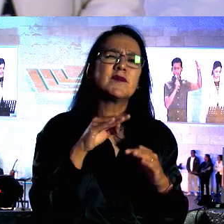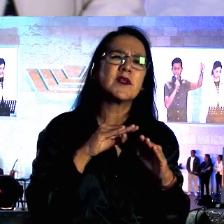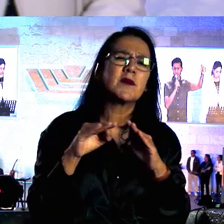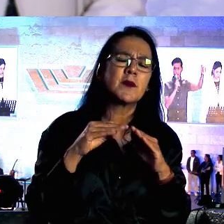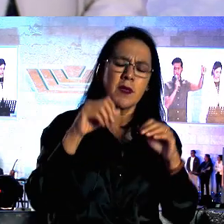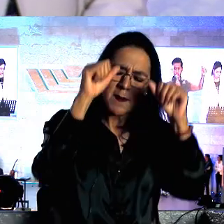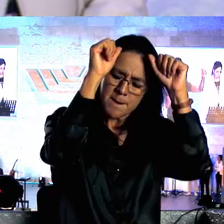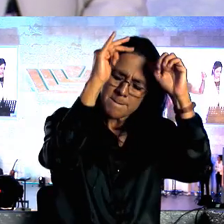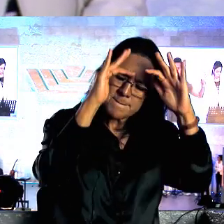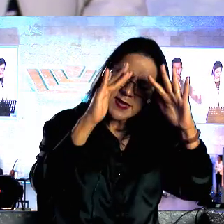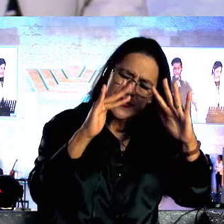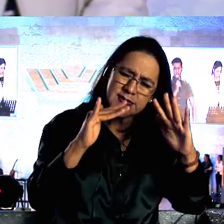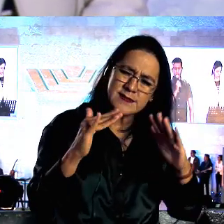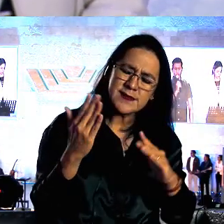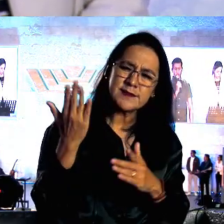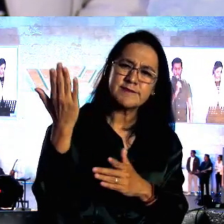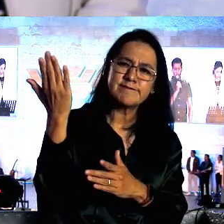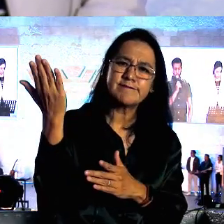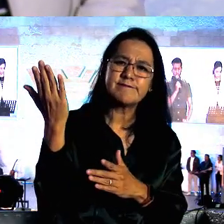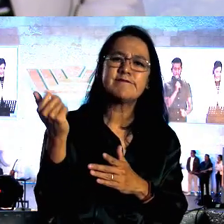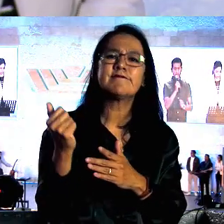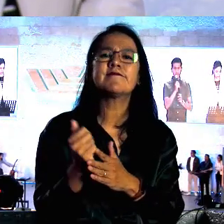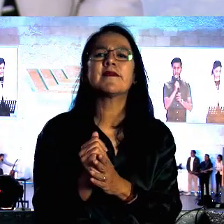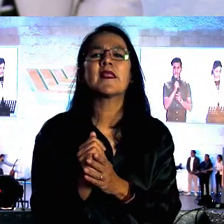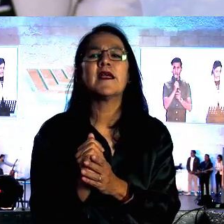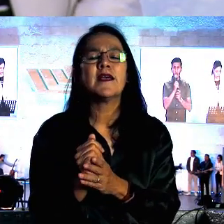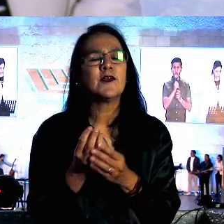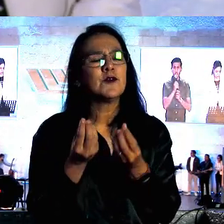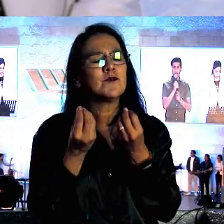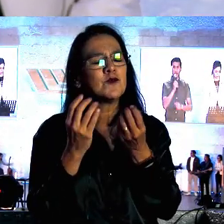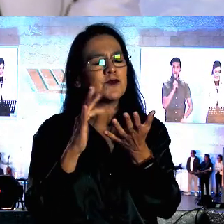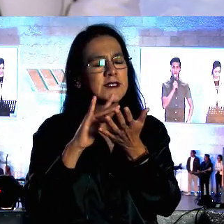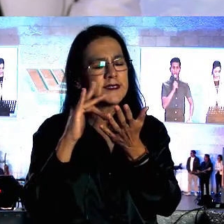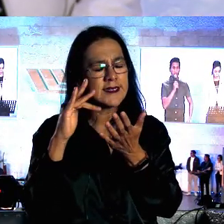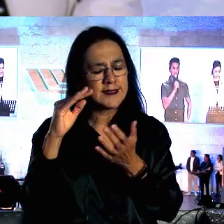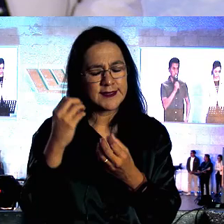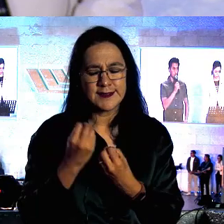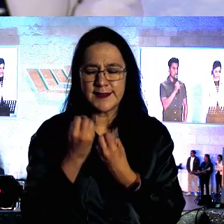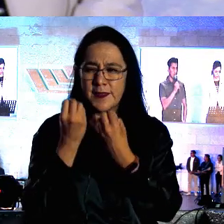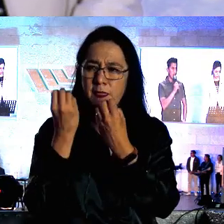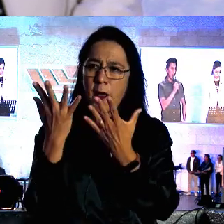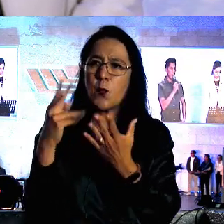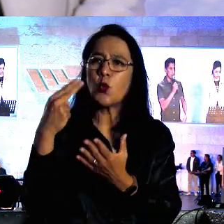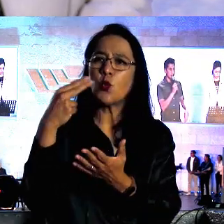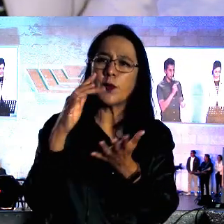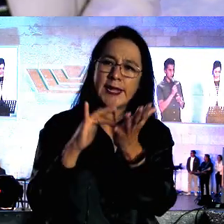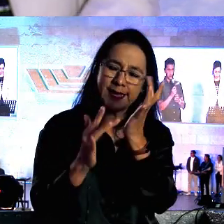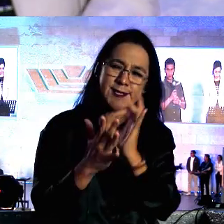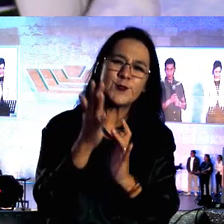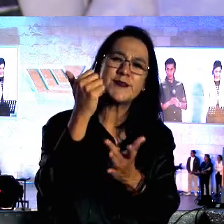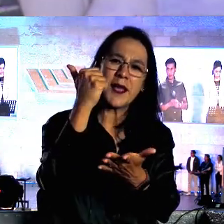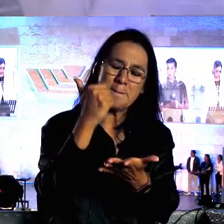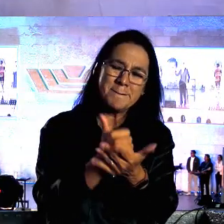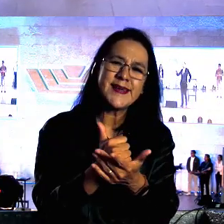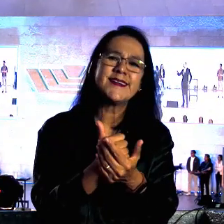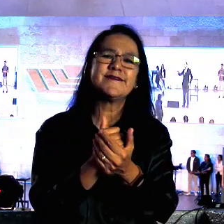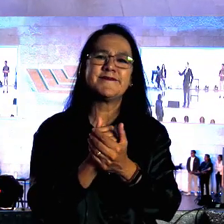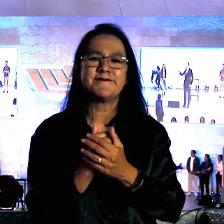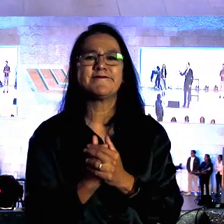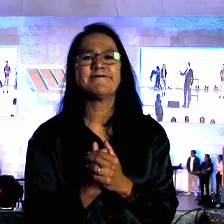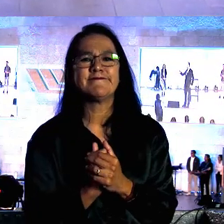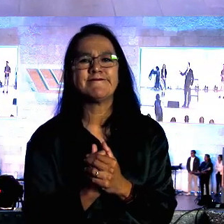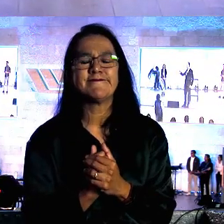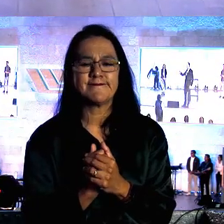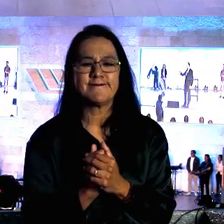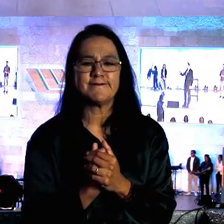extendamos nuestra mano también Señor muchas gracias te damos en el nombre de Jesús Amén y en lo que circulan